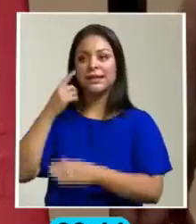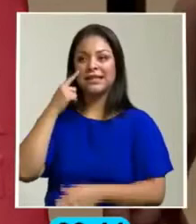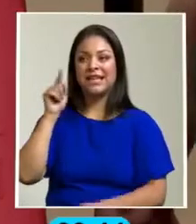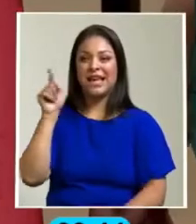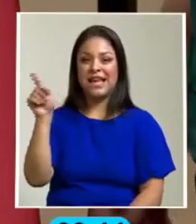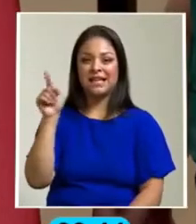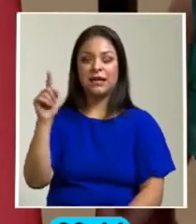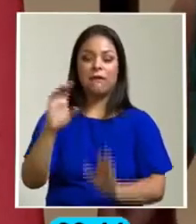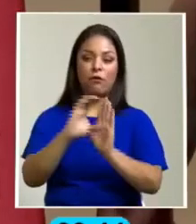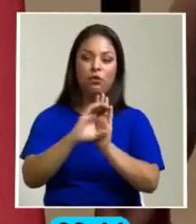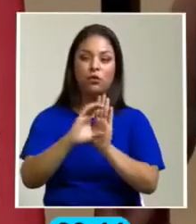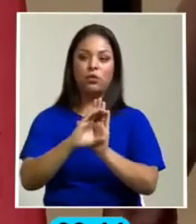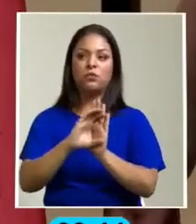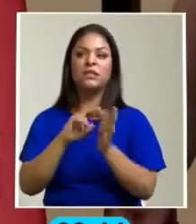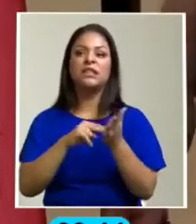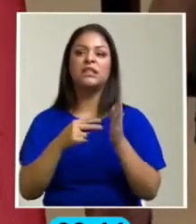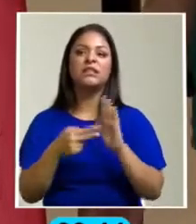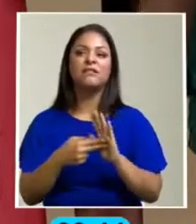Ángel? Esto,